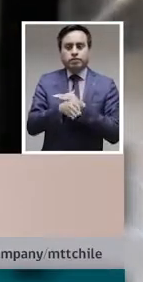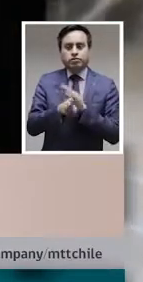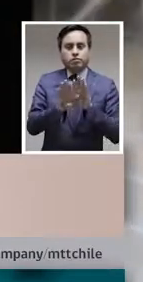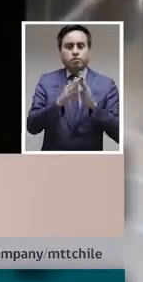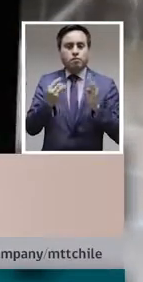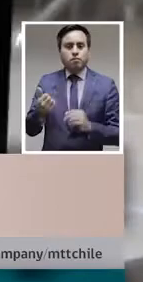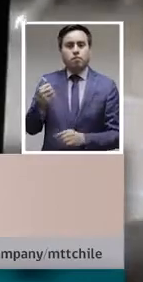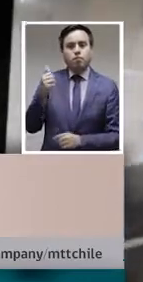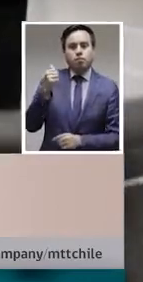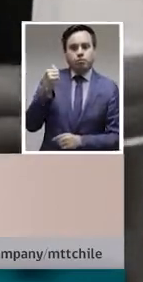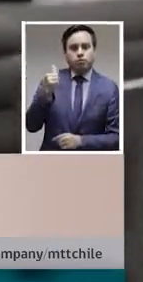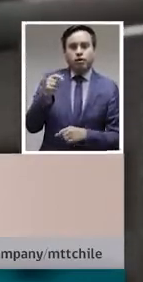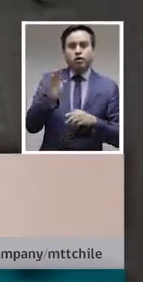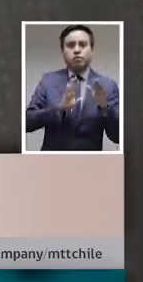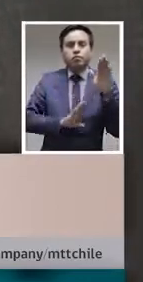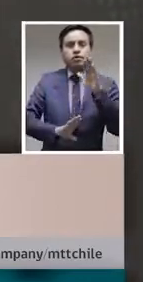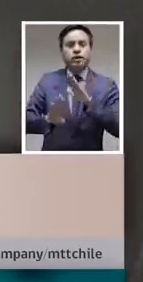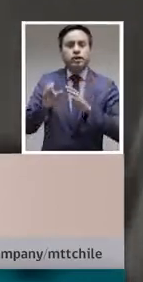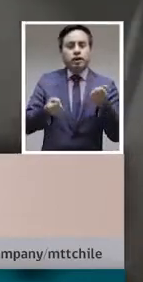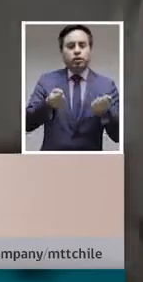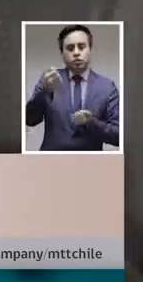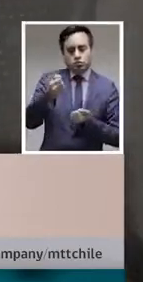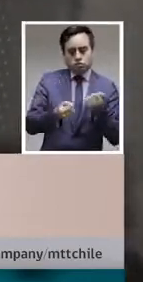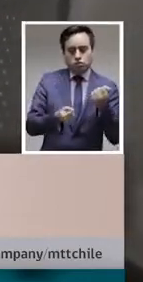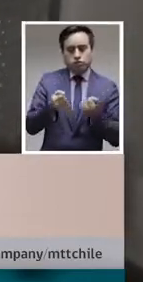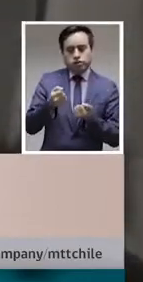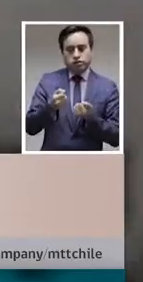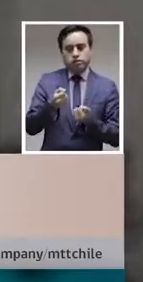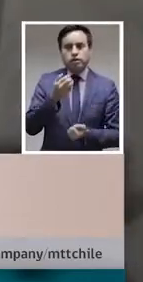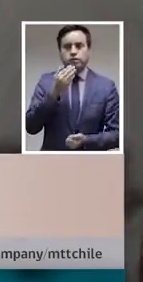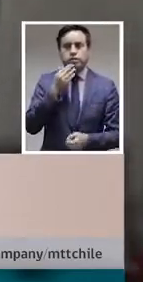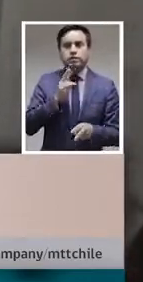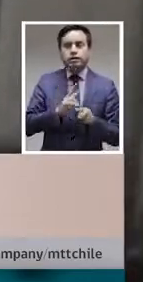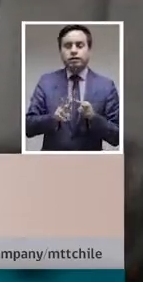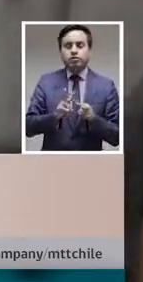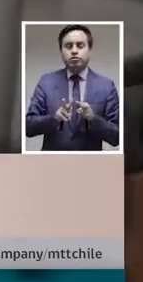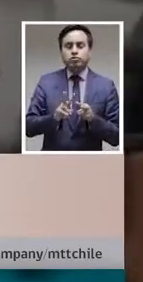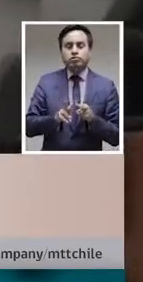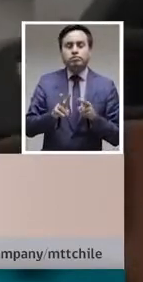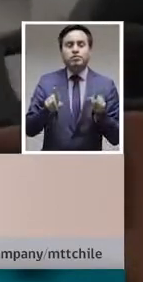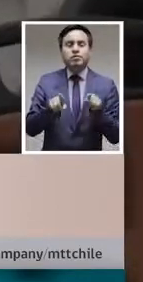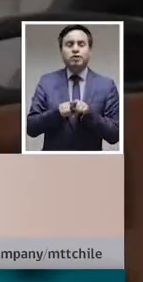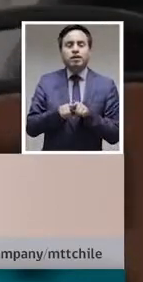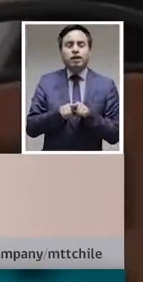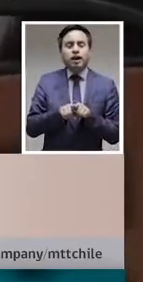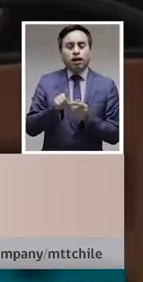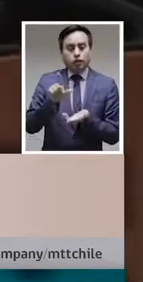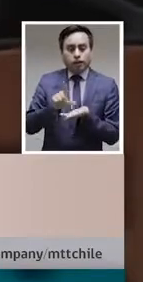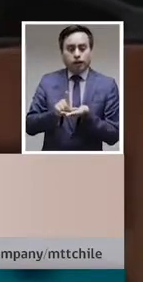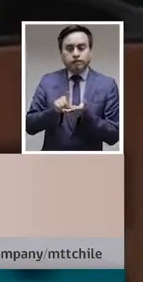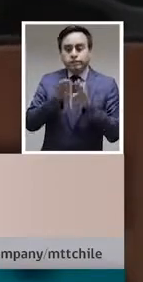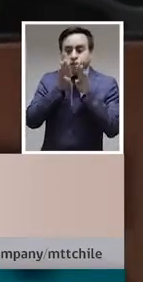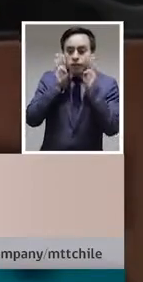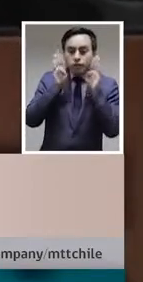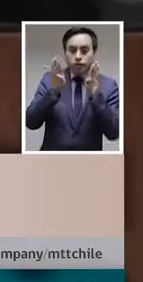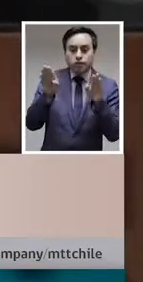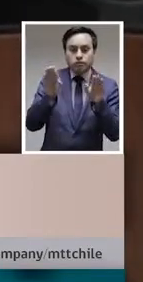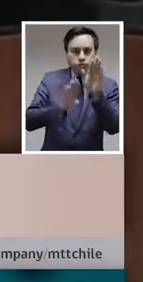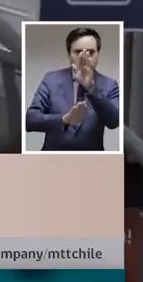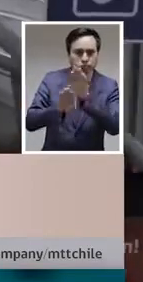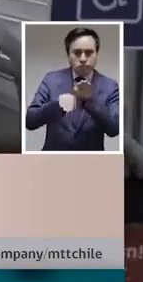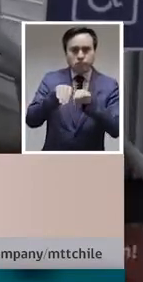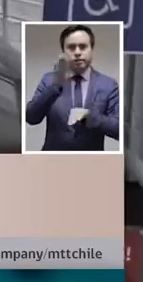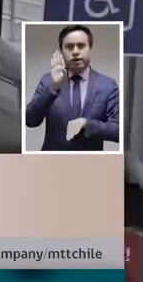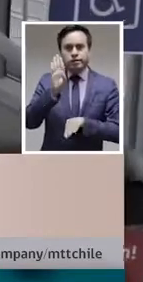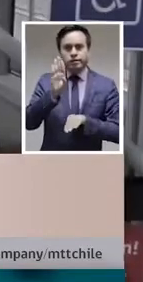puerta posterior para proteger a los conductores. Se han implementado aduanas sanitarias para asegurar una mejor